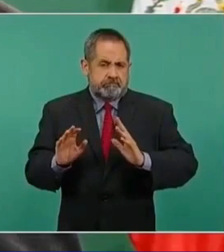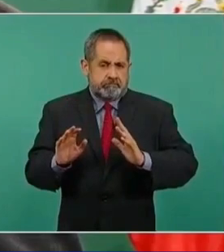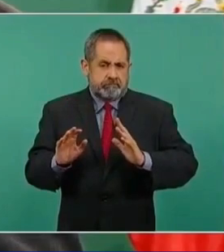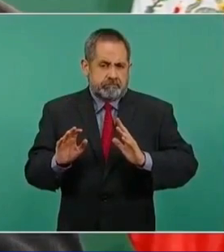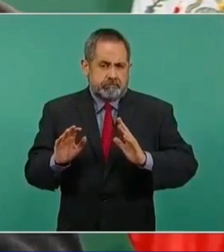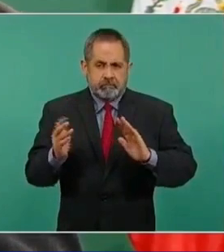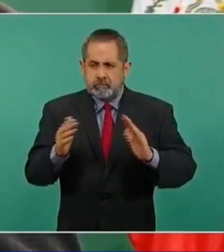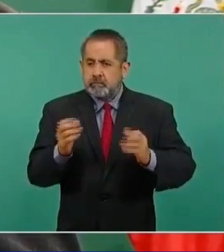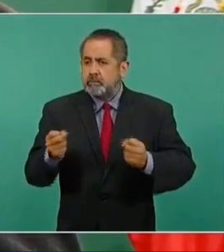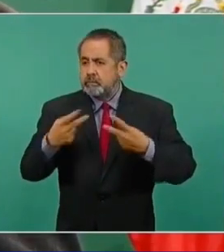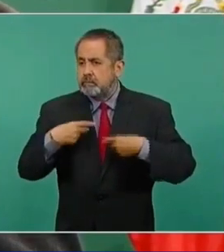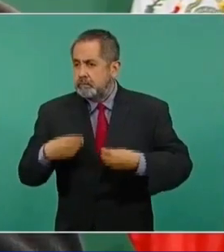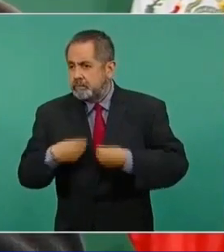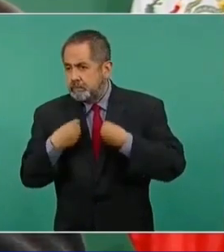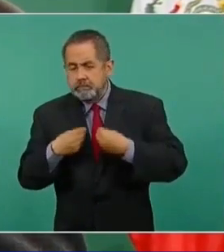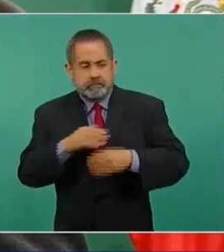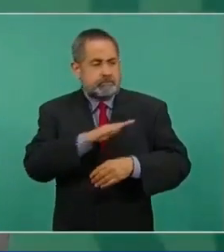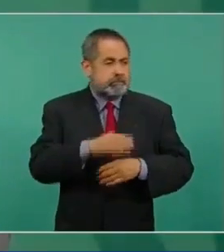relación con la población.